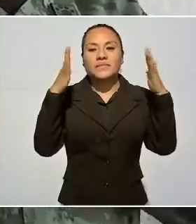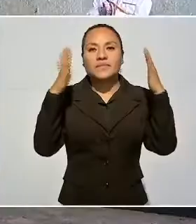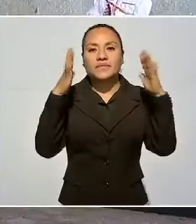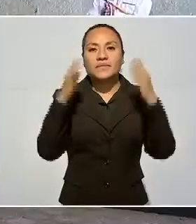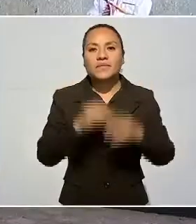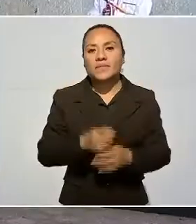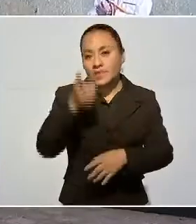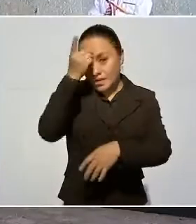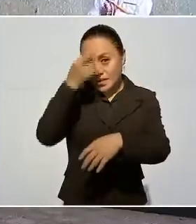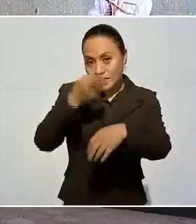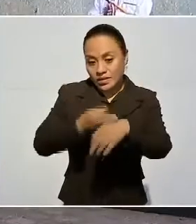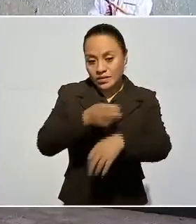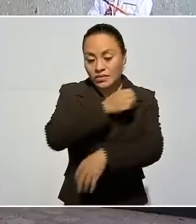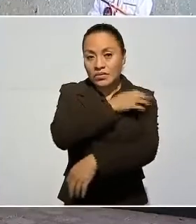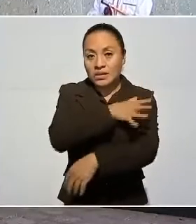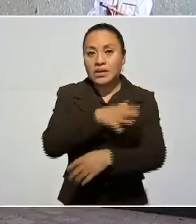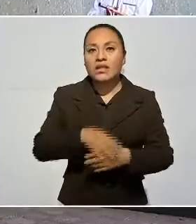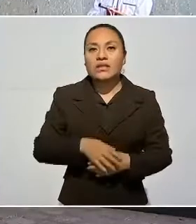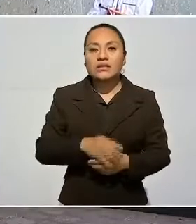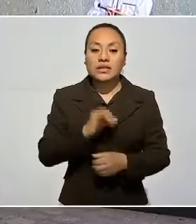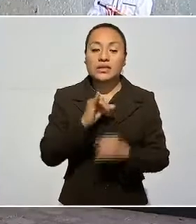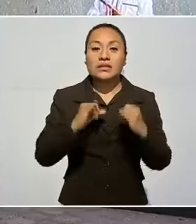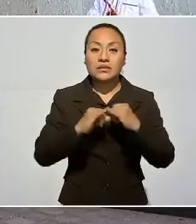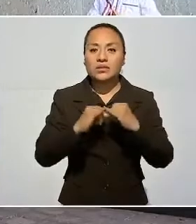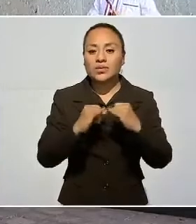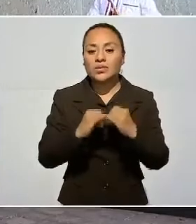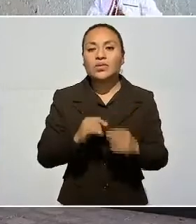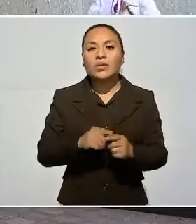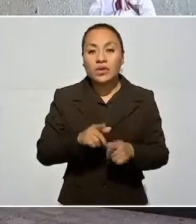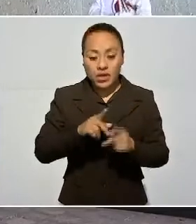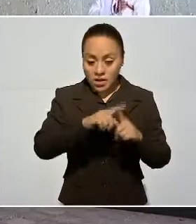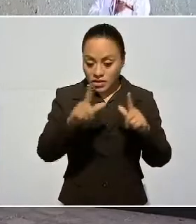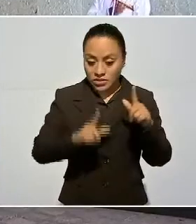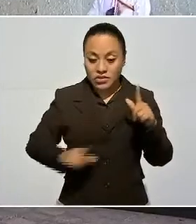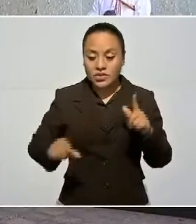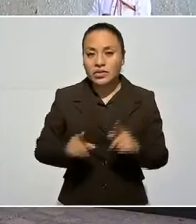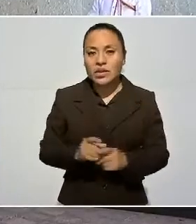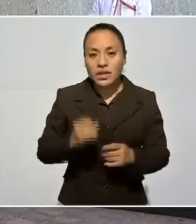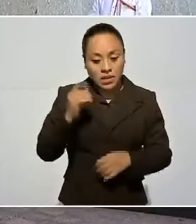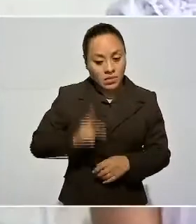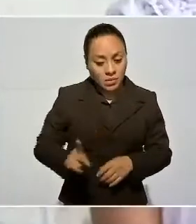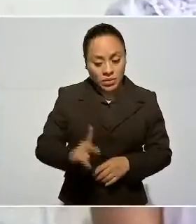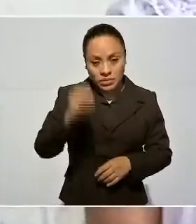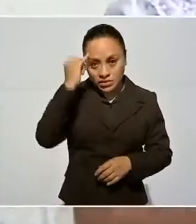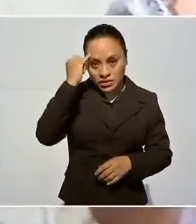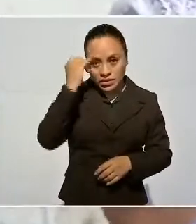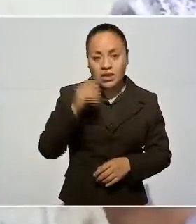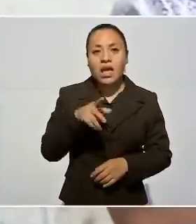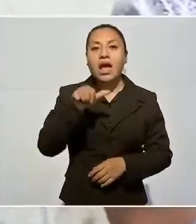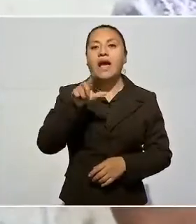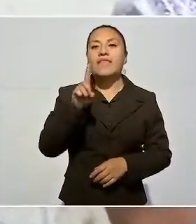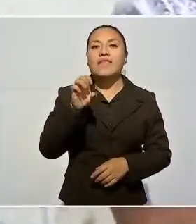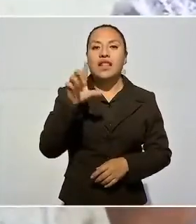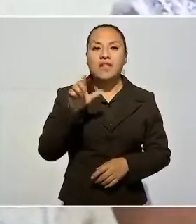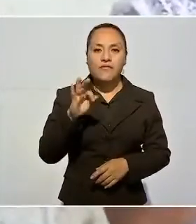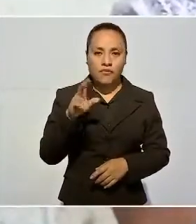El director general del Instituto Nacional de los Pueblos Indígenas, Adelfo Regino Montes.